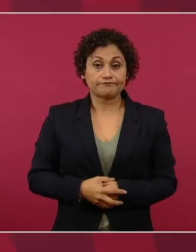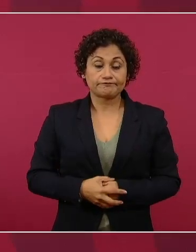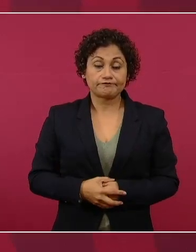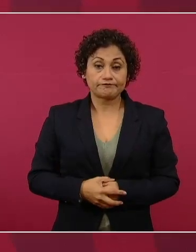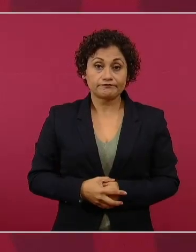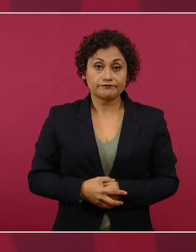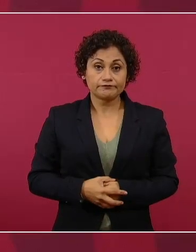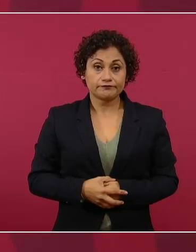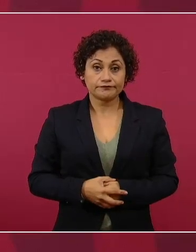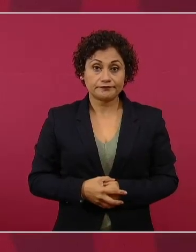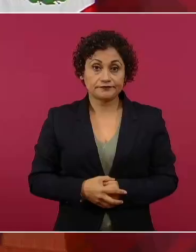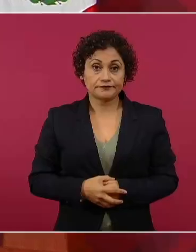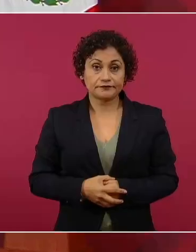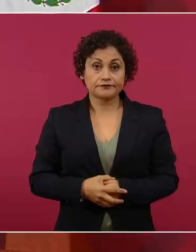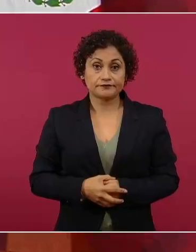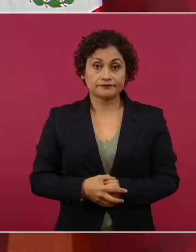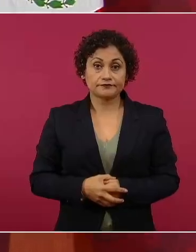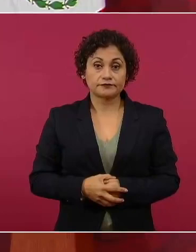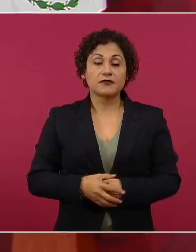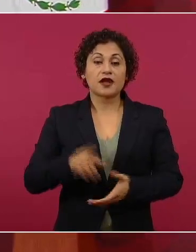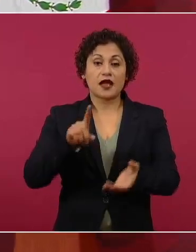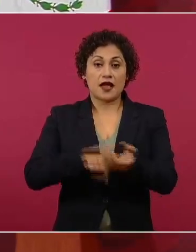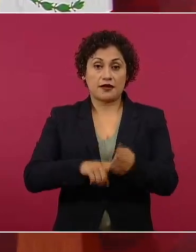De el INE,